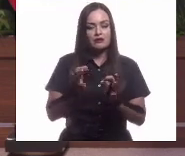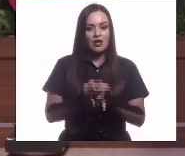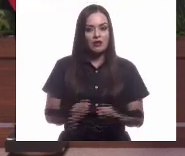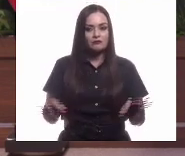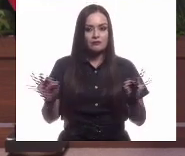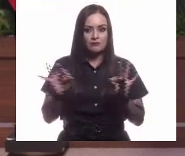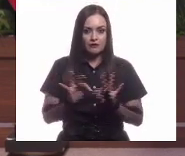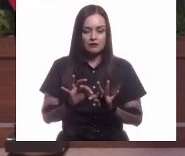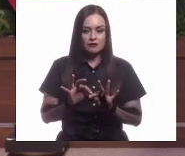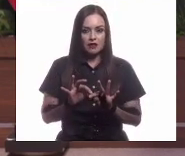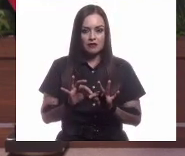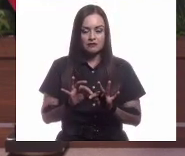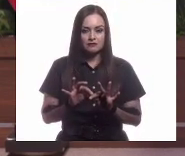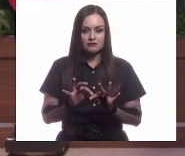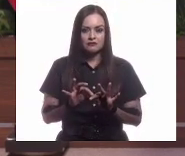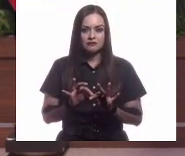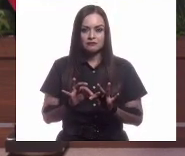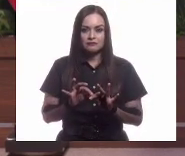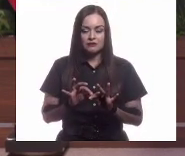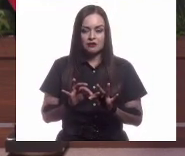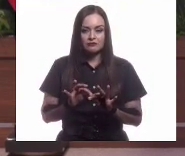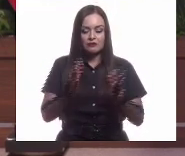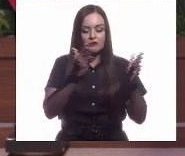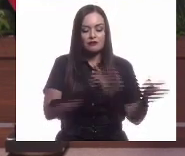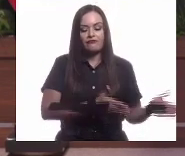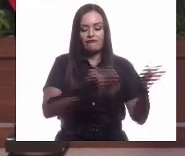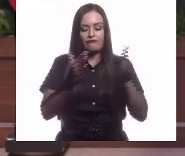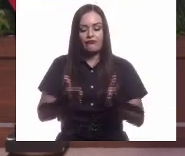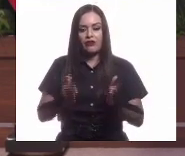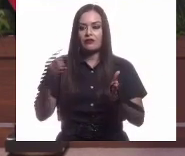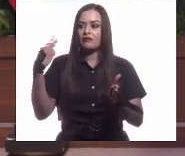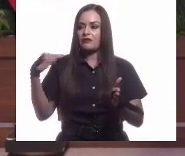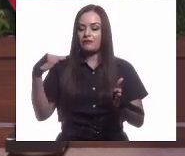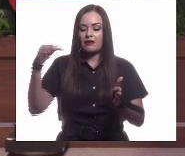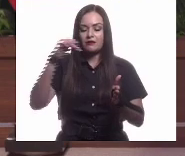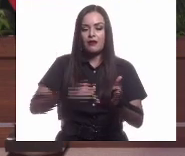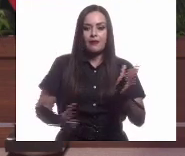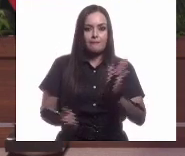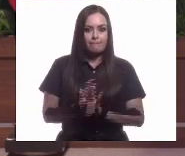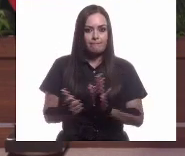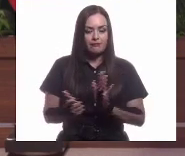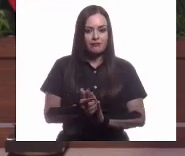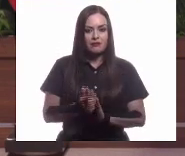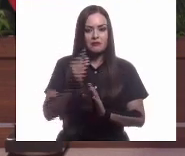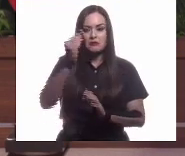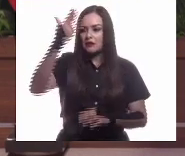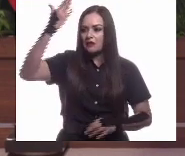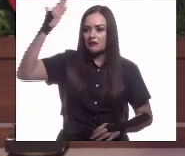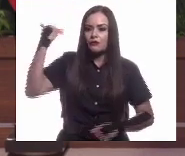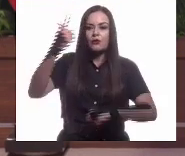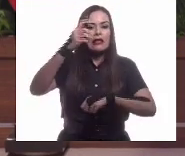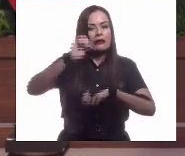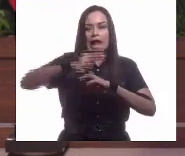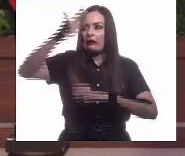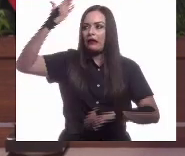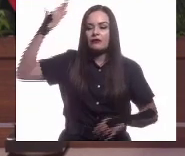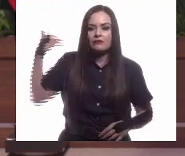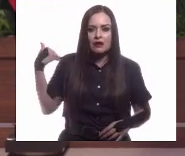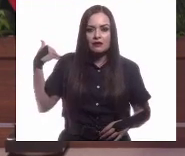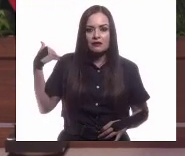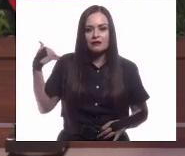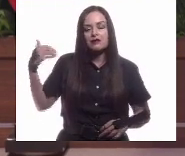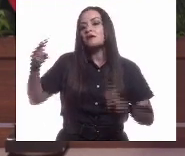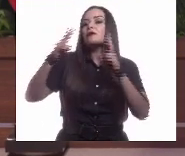aquí, la segunda fase de la rehabilitación del Malecón de Las Paz, que entregamos hace apenas unas semanas con un